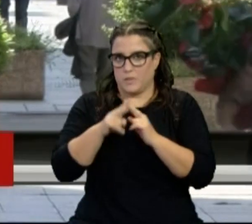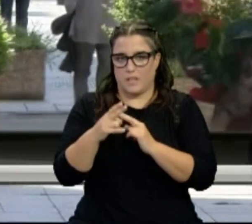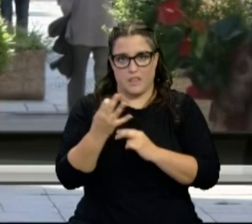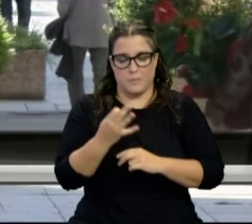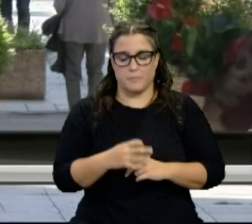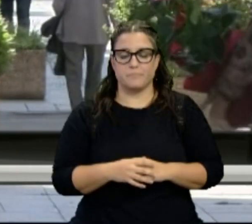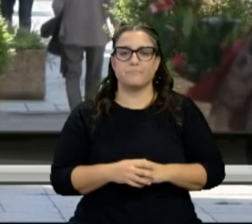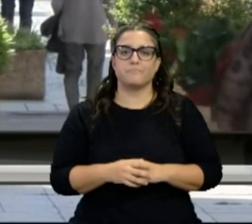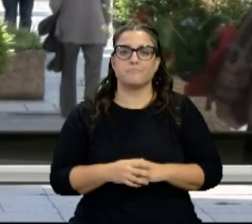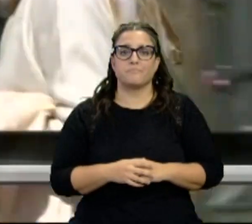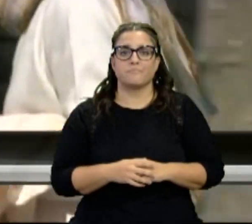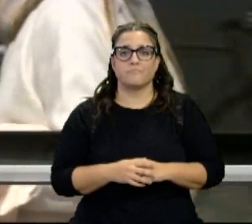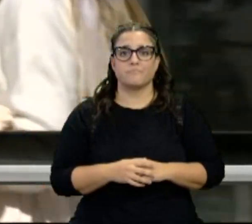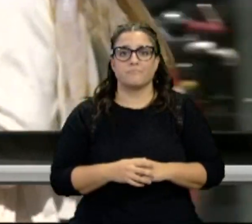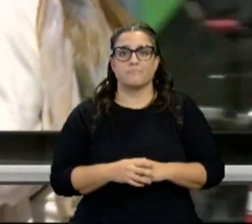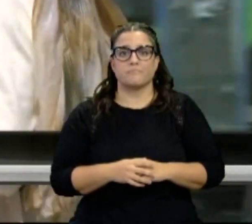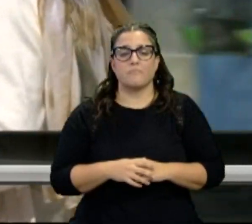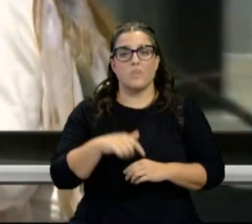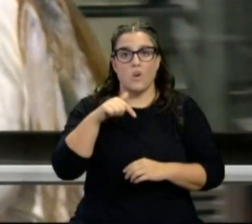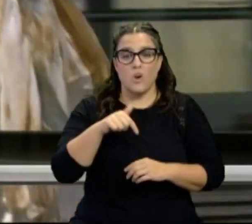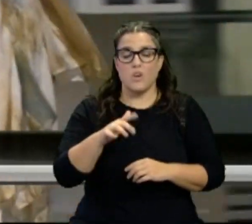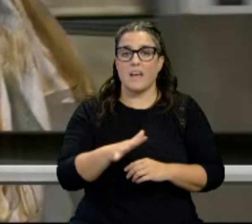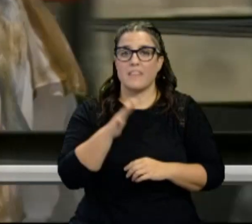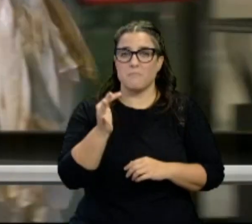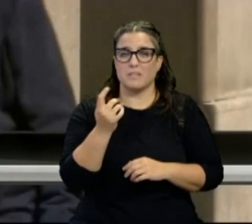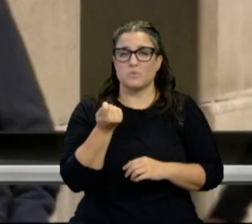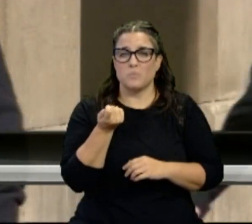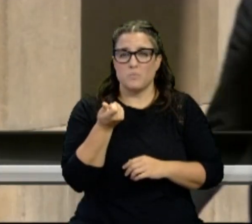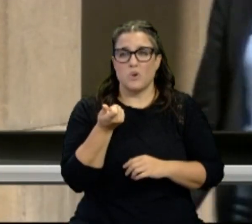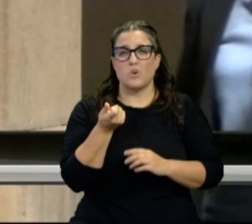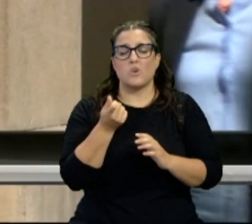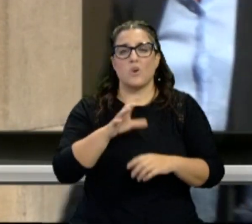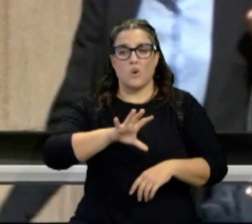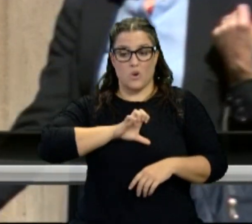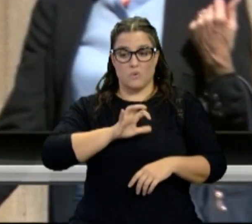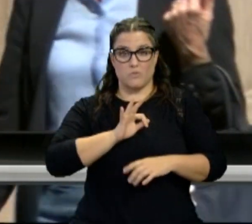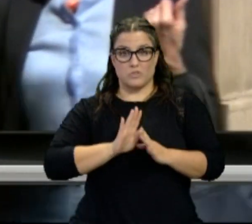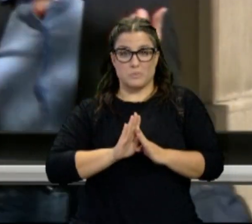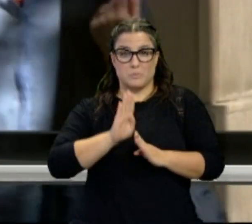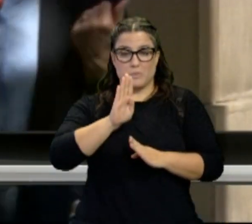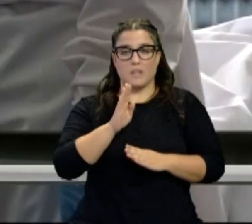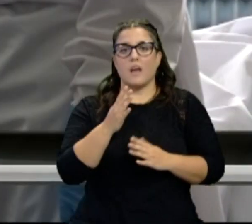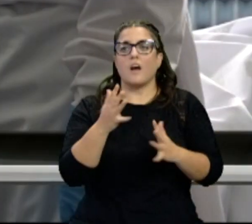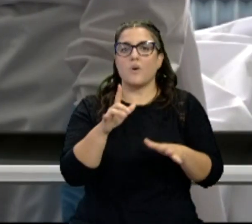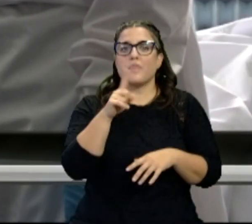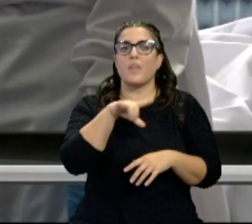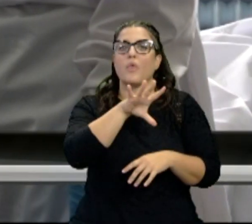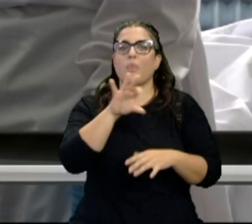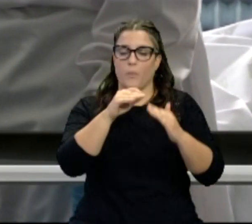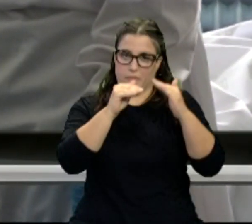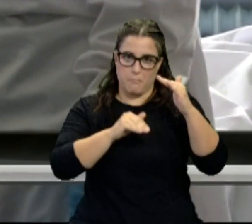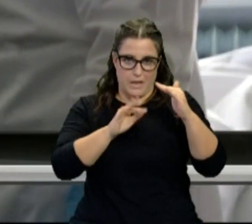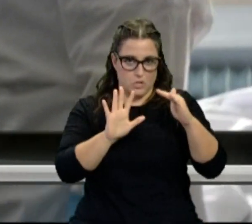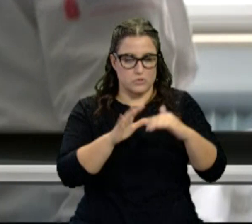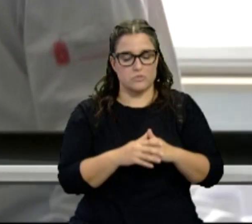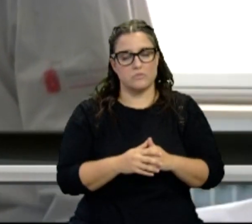Y todo eso en un día en el que hay un ligero repunte de los casos, aunque son menos de 150.